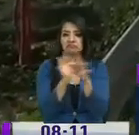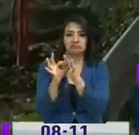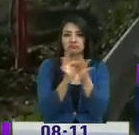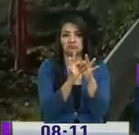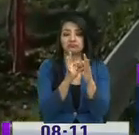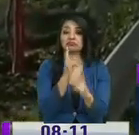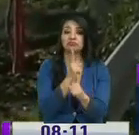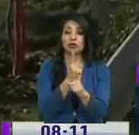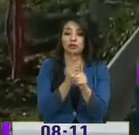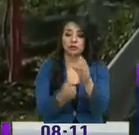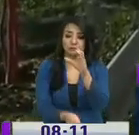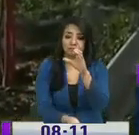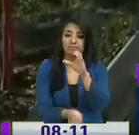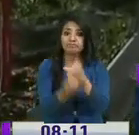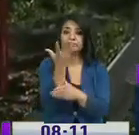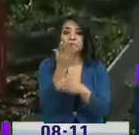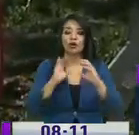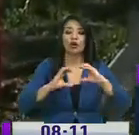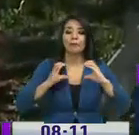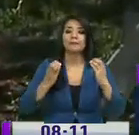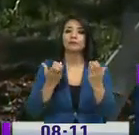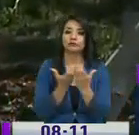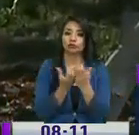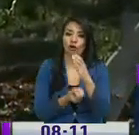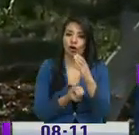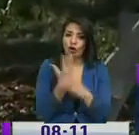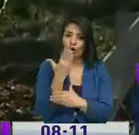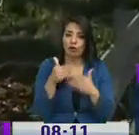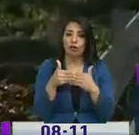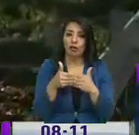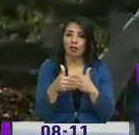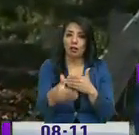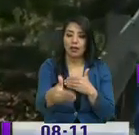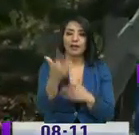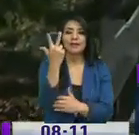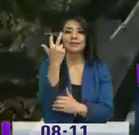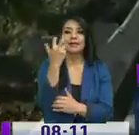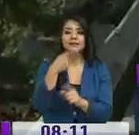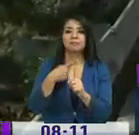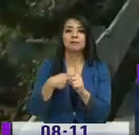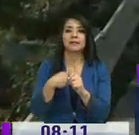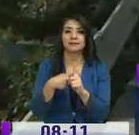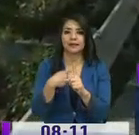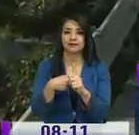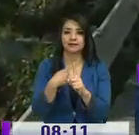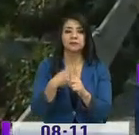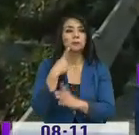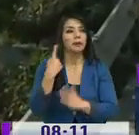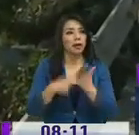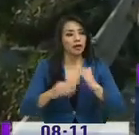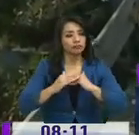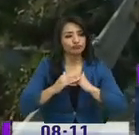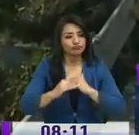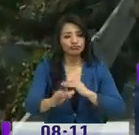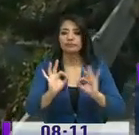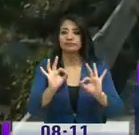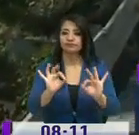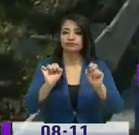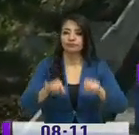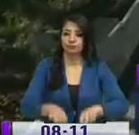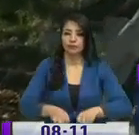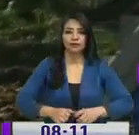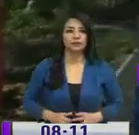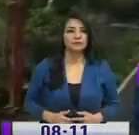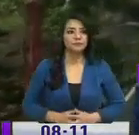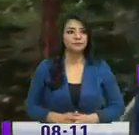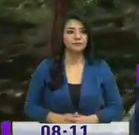formado un grupo, es una comisión que hemos llevado por el plazo de 13 meses para que se dé esta carretera. Realmente